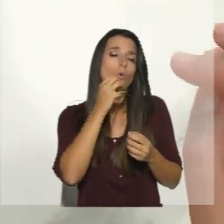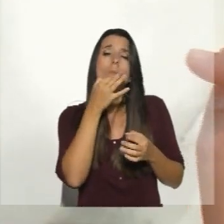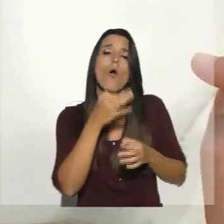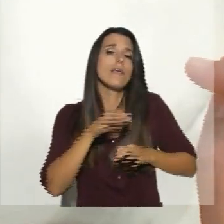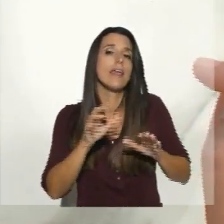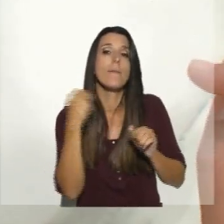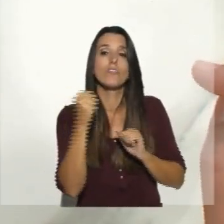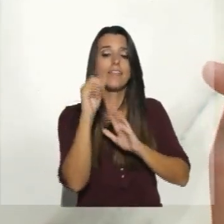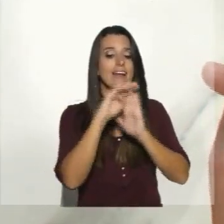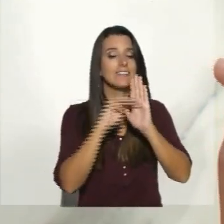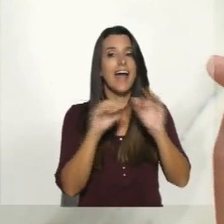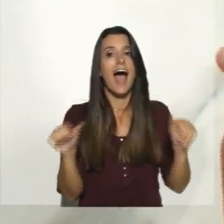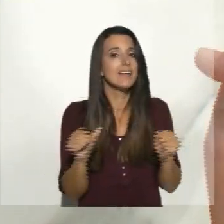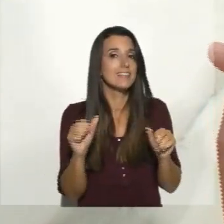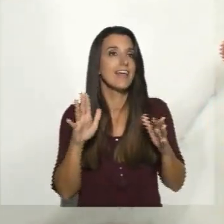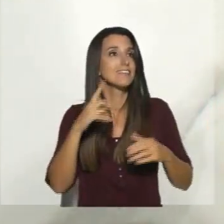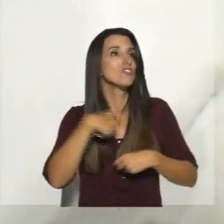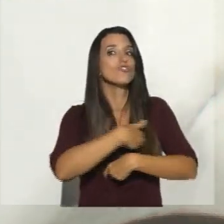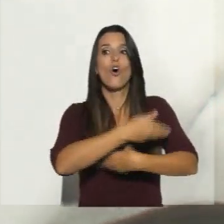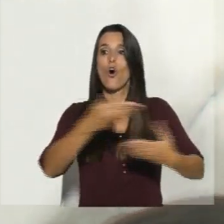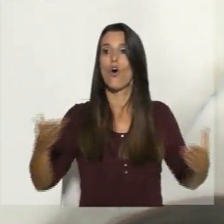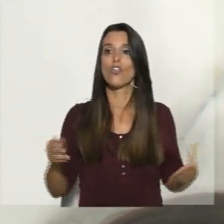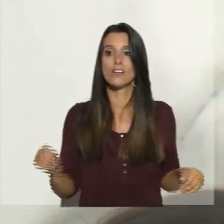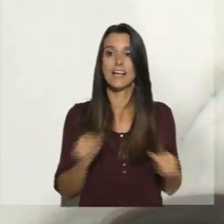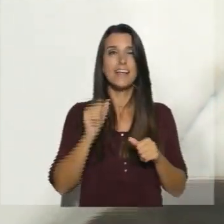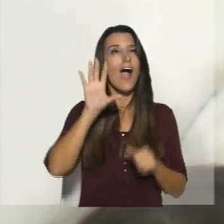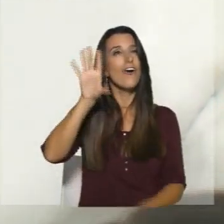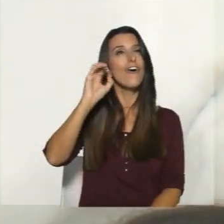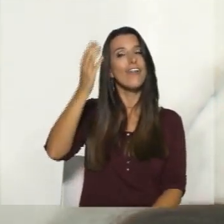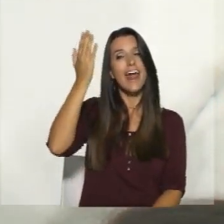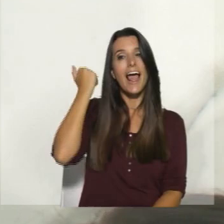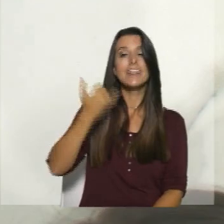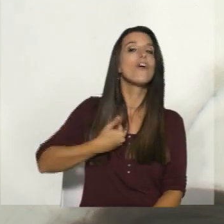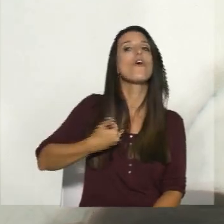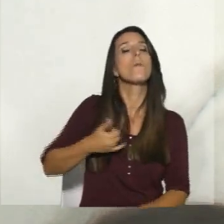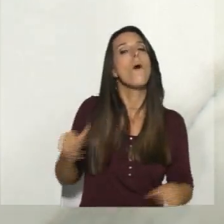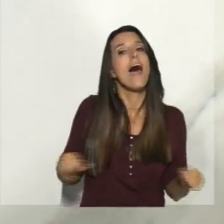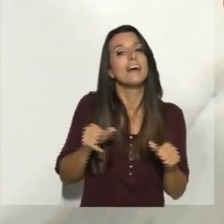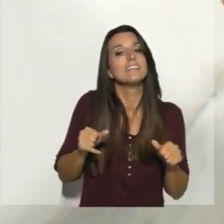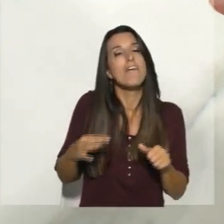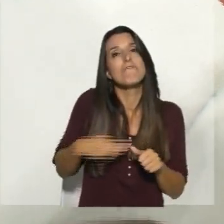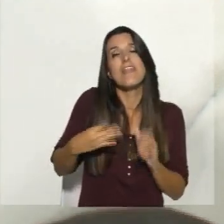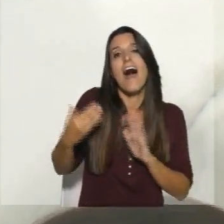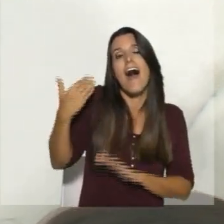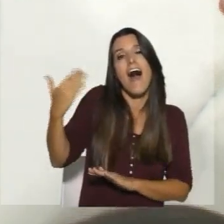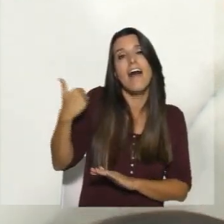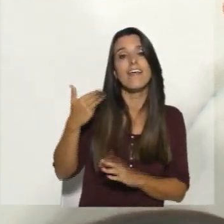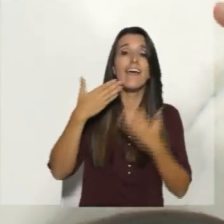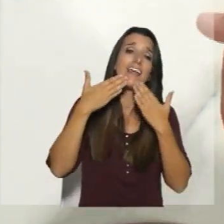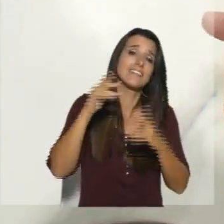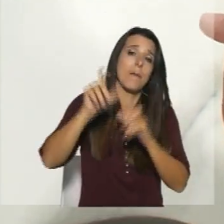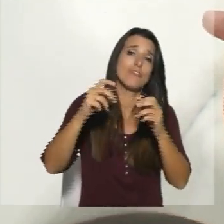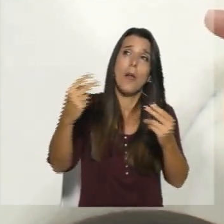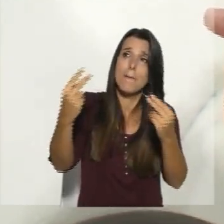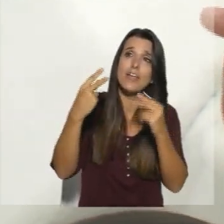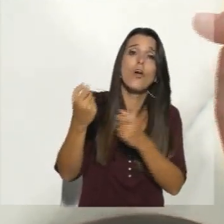las recetas, repicarlos y así trasladarnos a los distintos sabores de las distintas etapas de nuestra vida. Y les agradecemos a todos los televidentes que nos